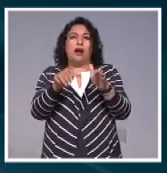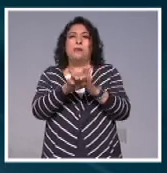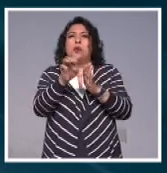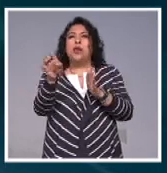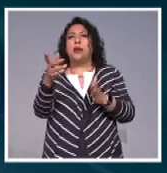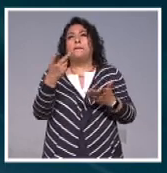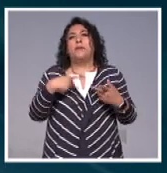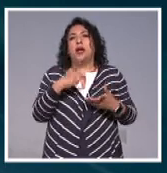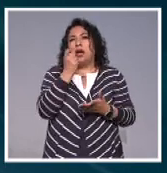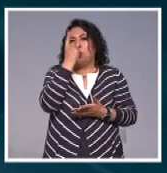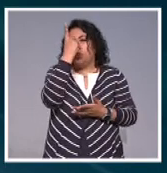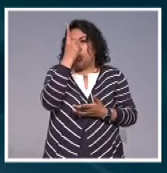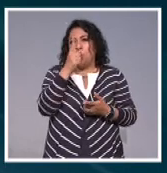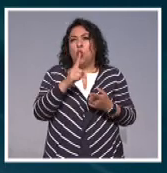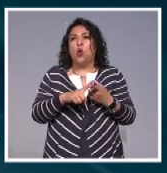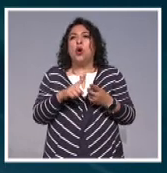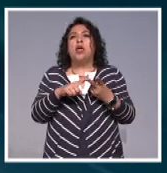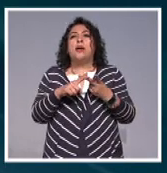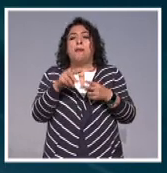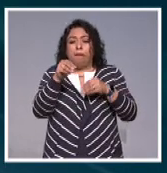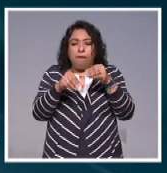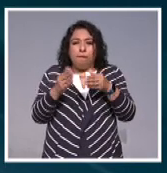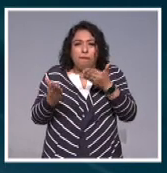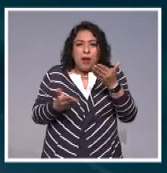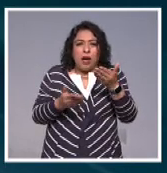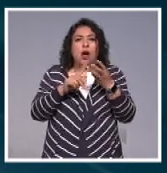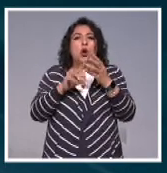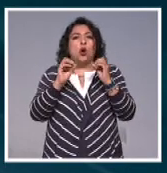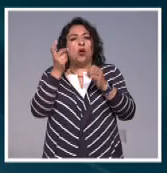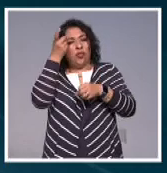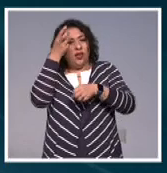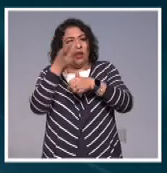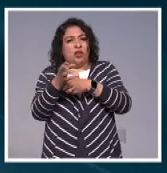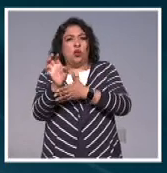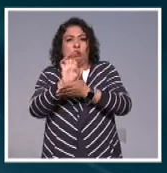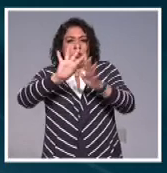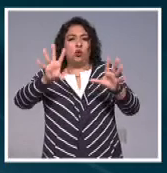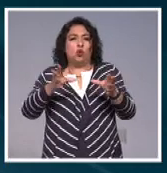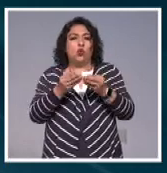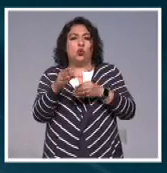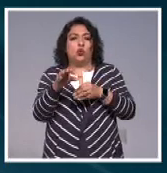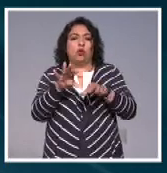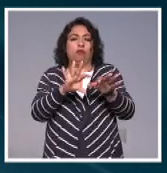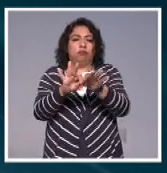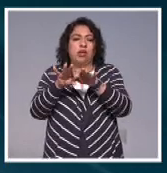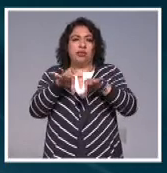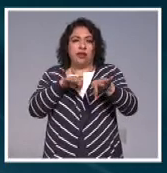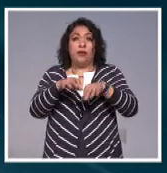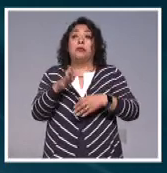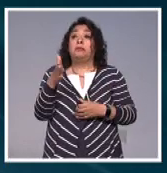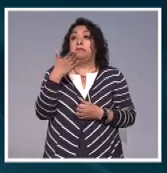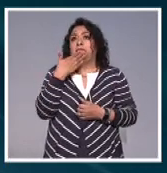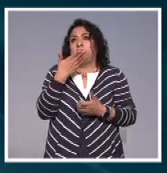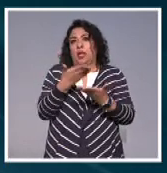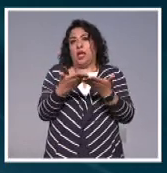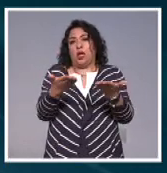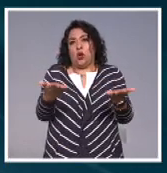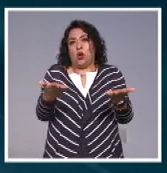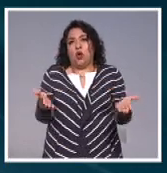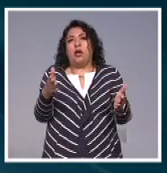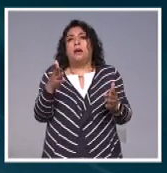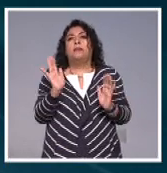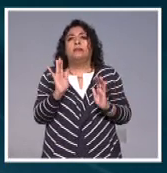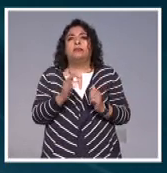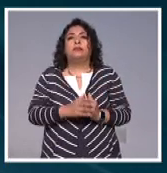son autores y coreógrafos o directores de escena. Muy bien. Bueno, pues voy a seguir